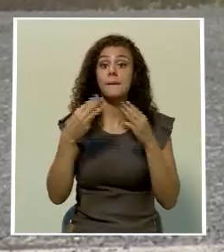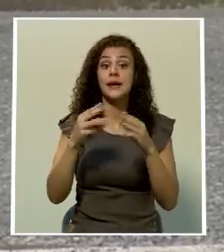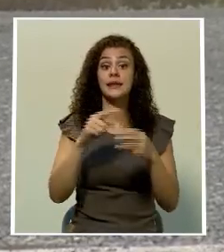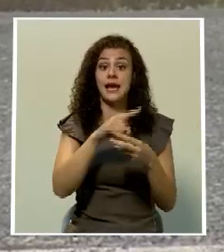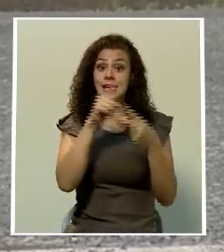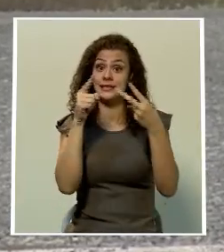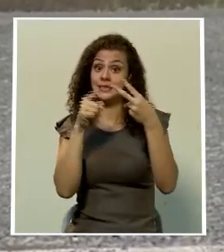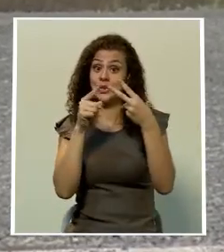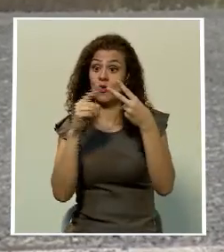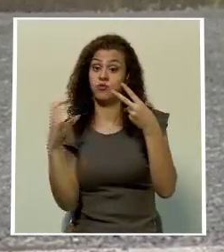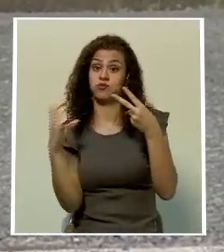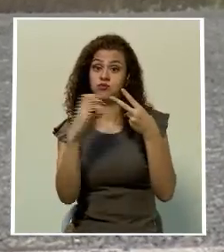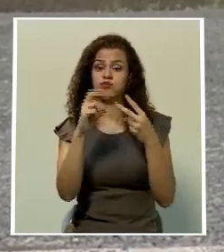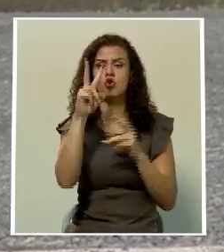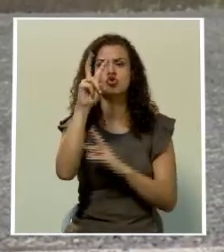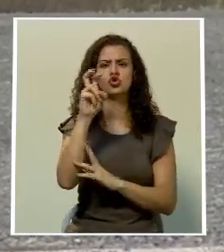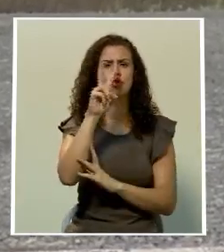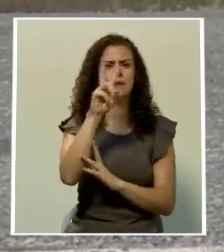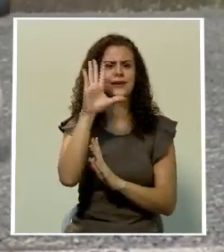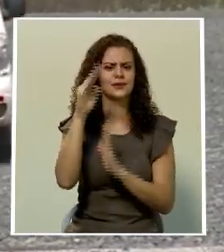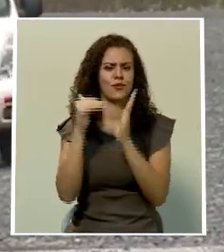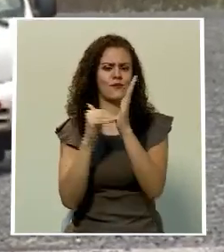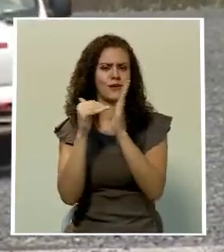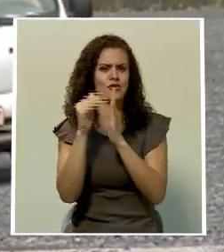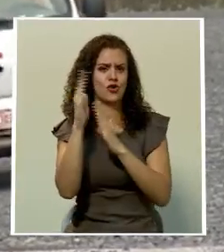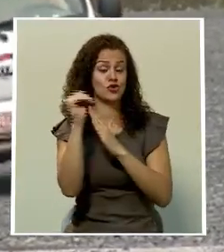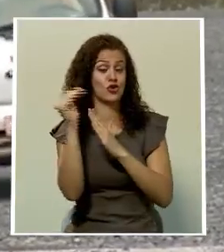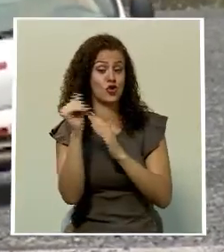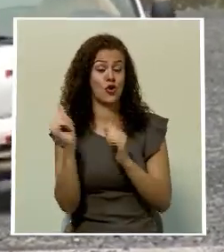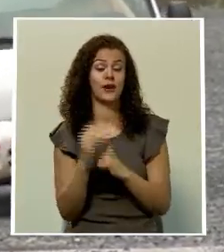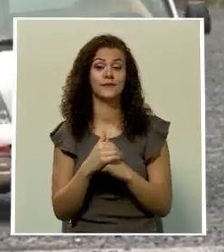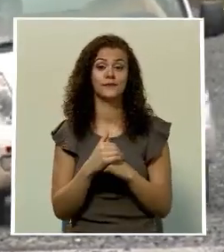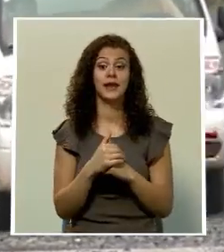el segundo desembolso será por $225 millones.